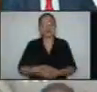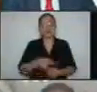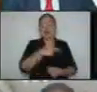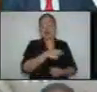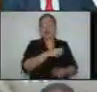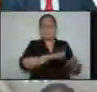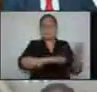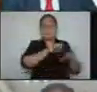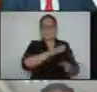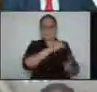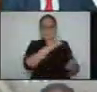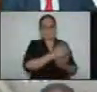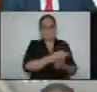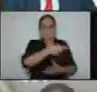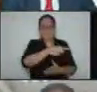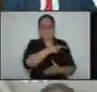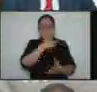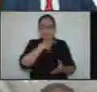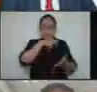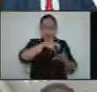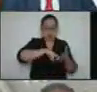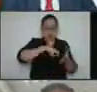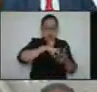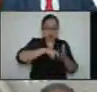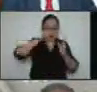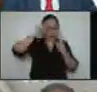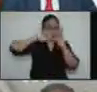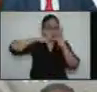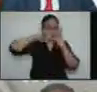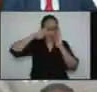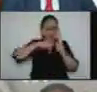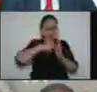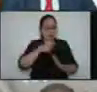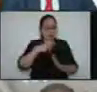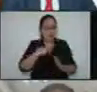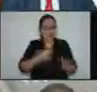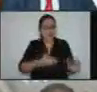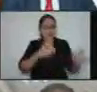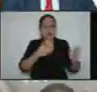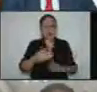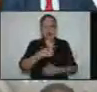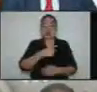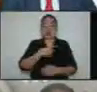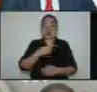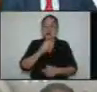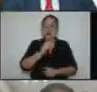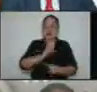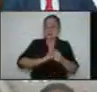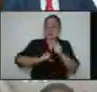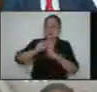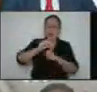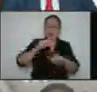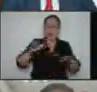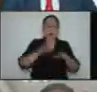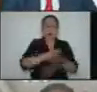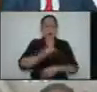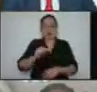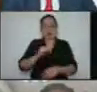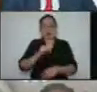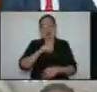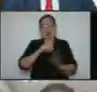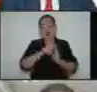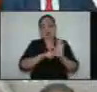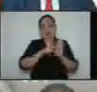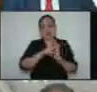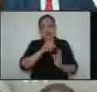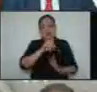que editen la película y se la sustituyan a Netflix Incorporated y